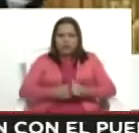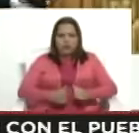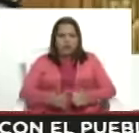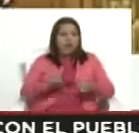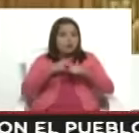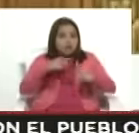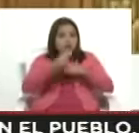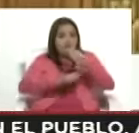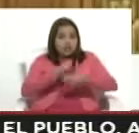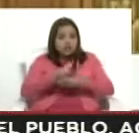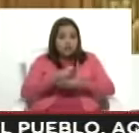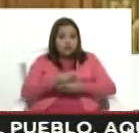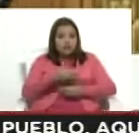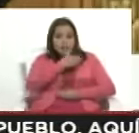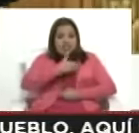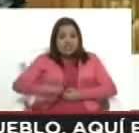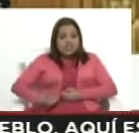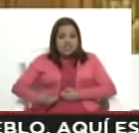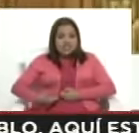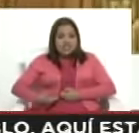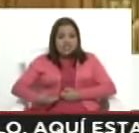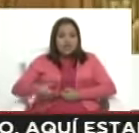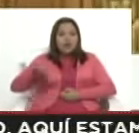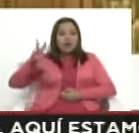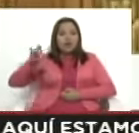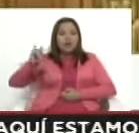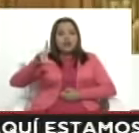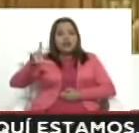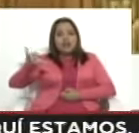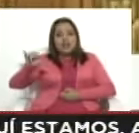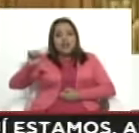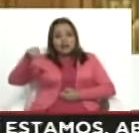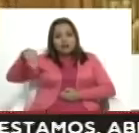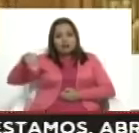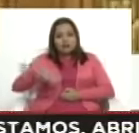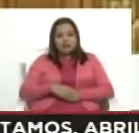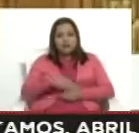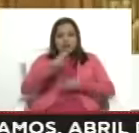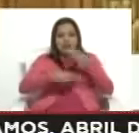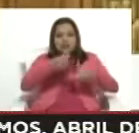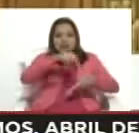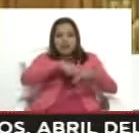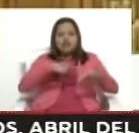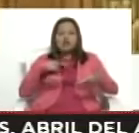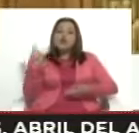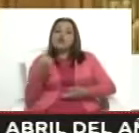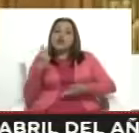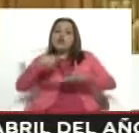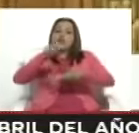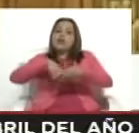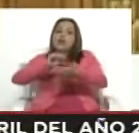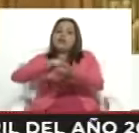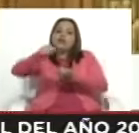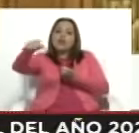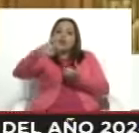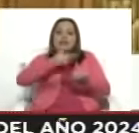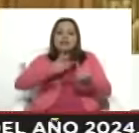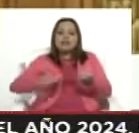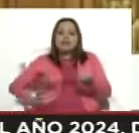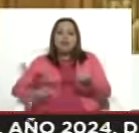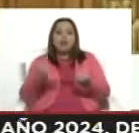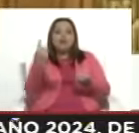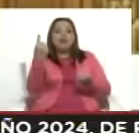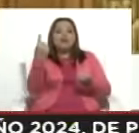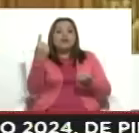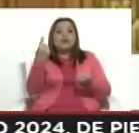dijo William, pues que se enviara el mensaje. Y firmé un solo decreto de presidente.